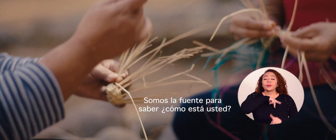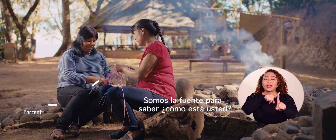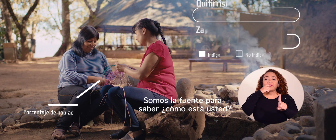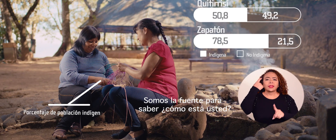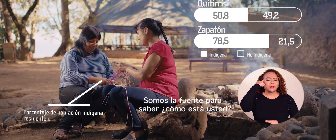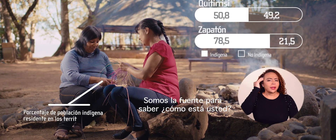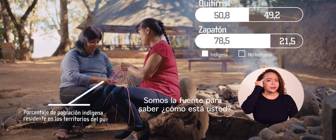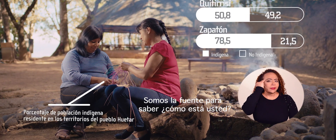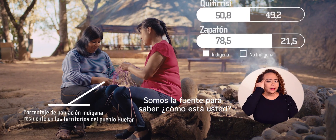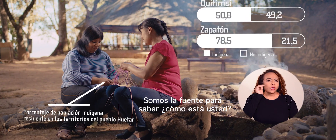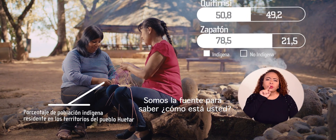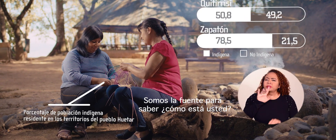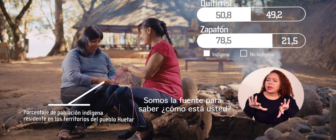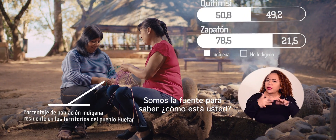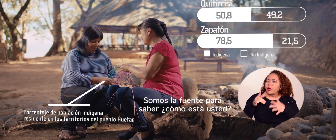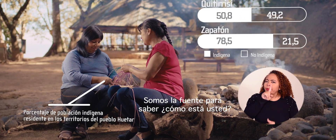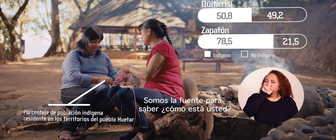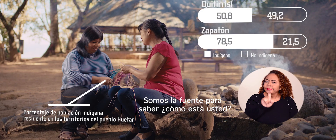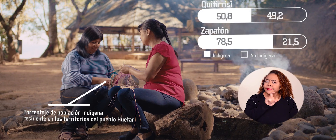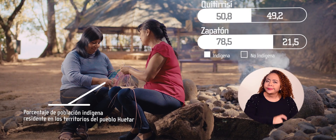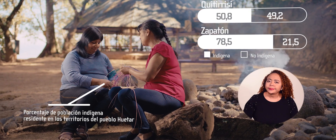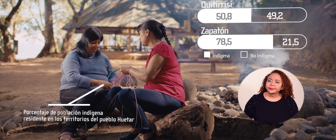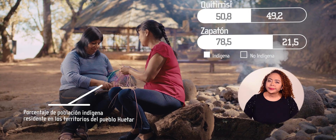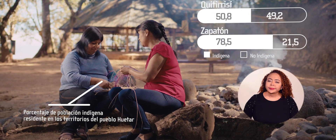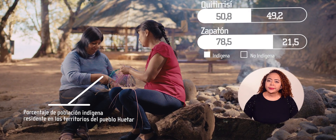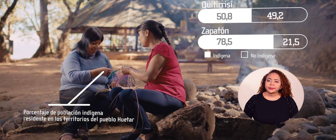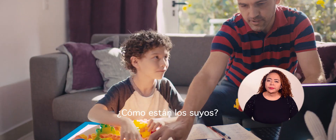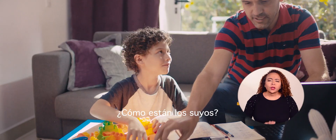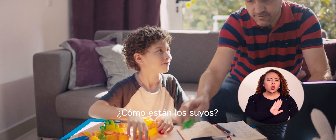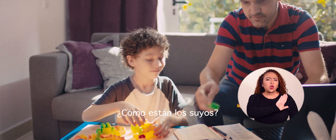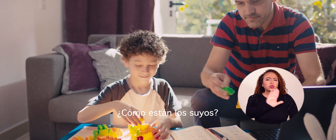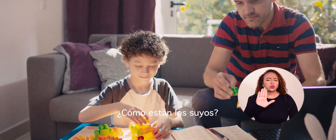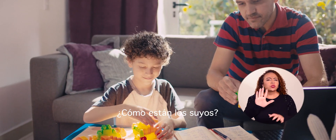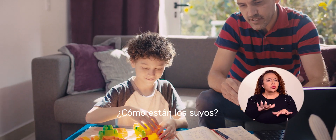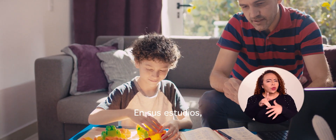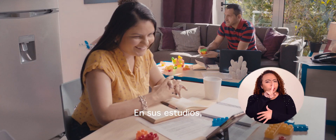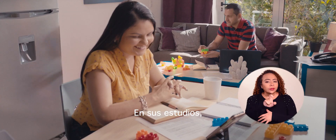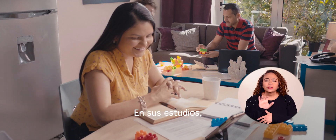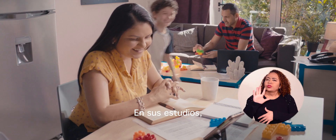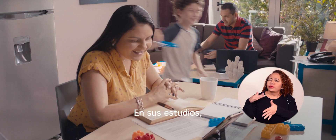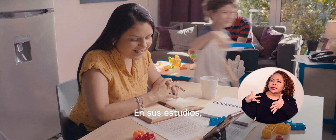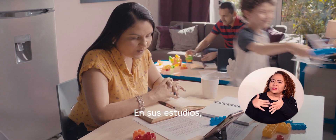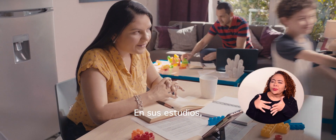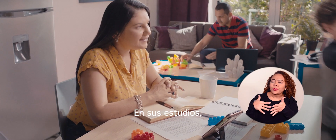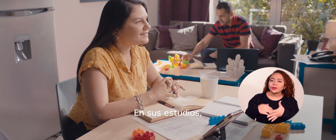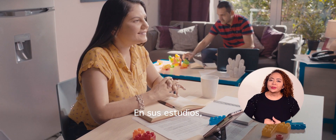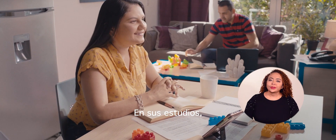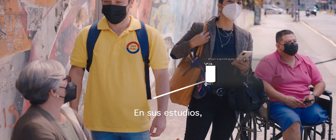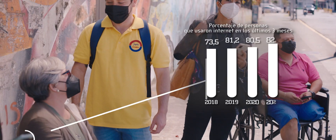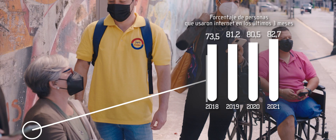Somos la fuente para saber, ¿cómo está usted? ¿Cómo están los suyos? En sus